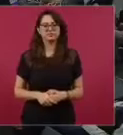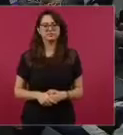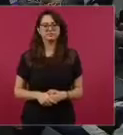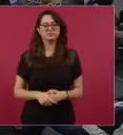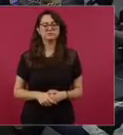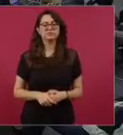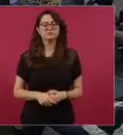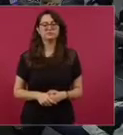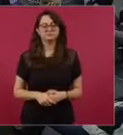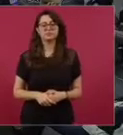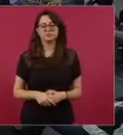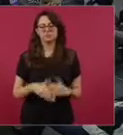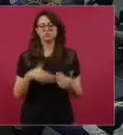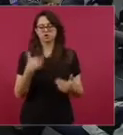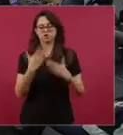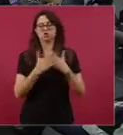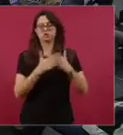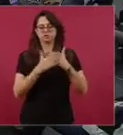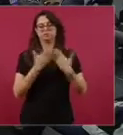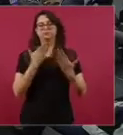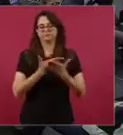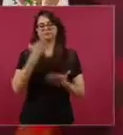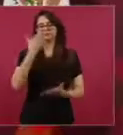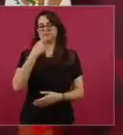pero sí lo voy a denunciar